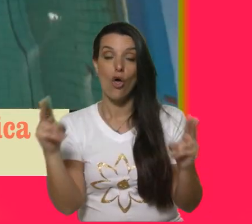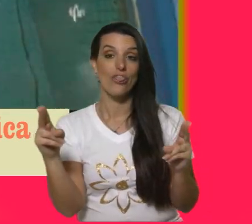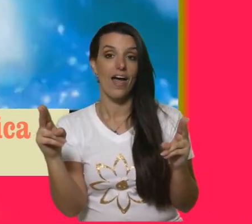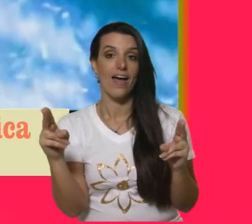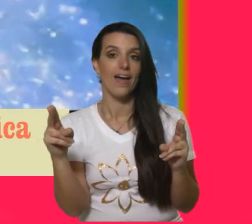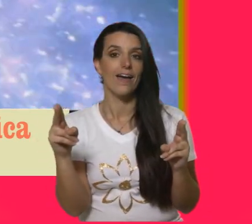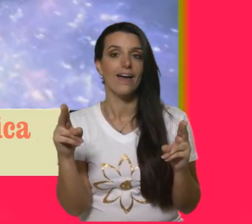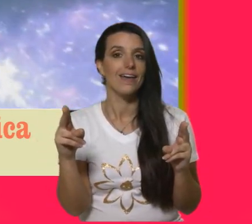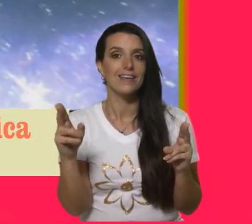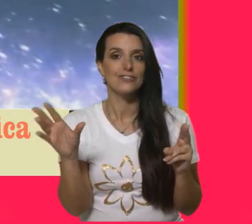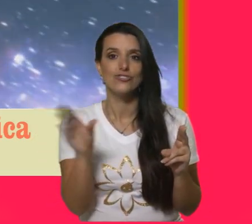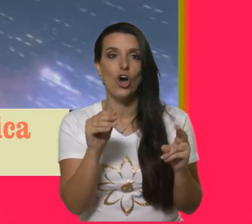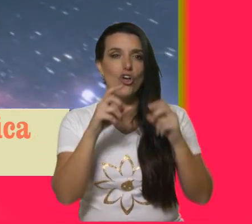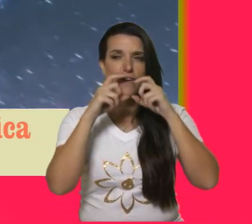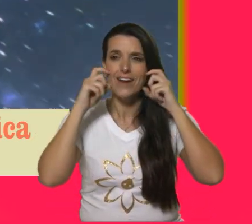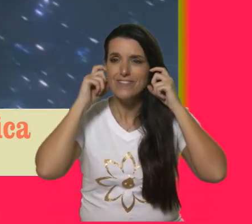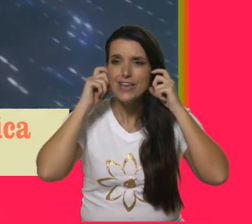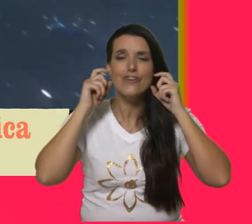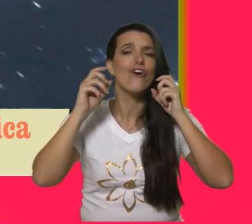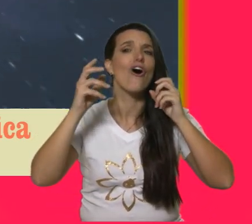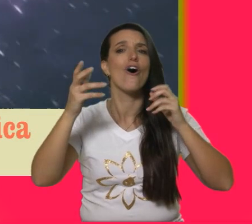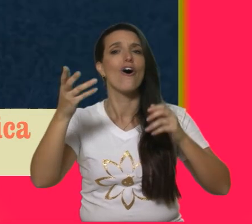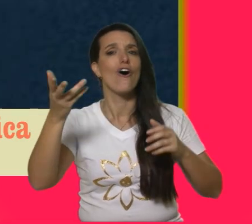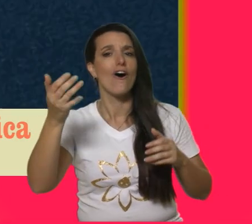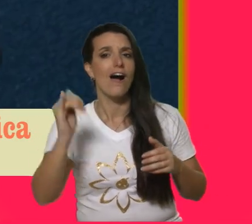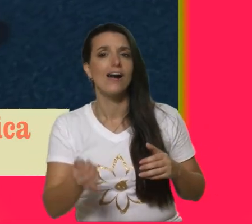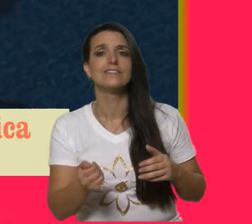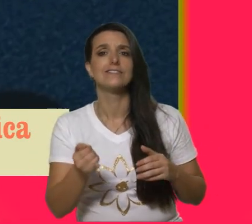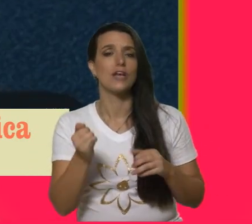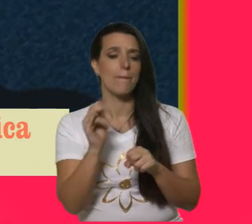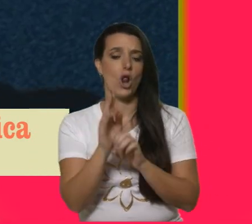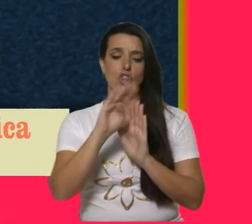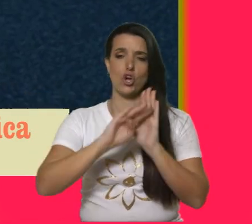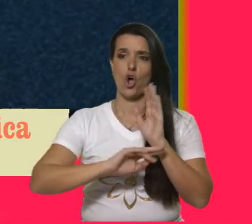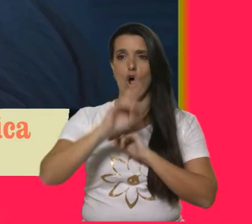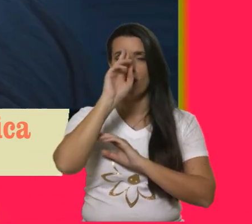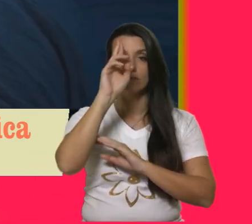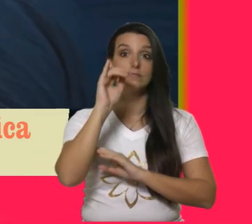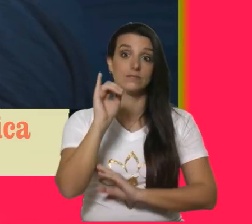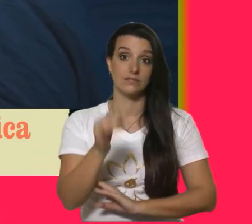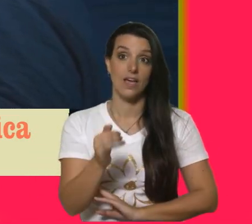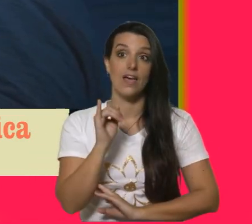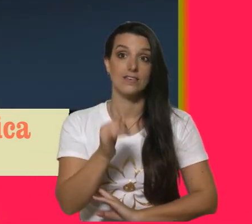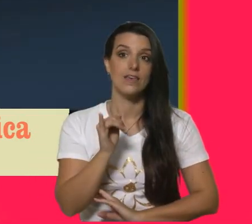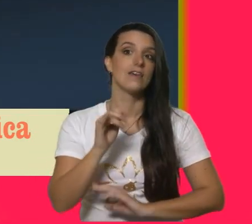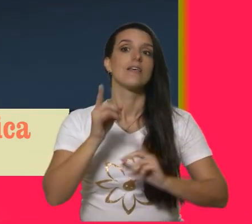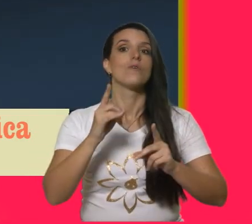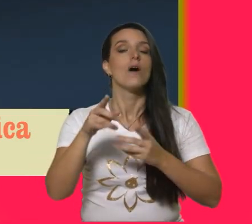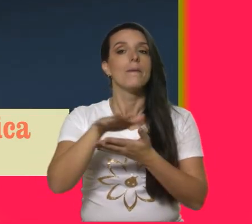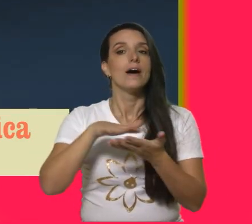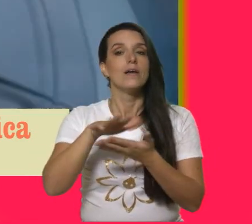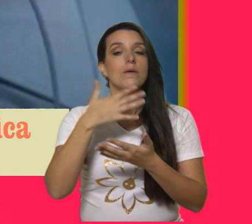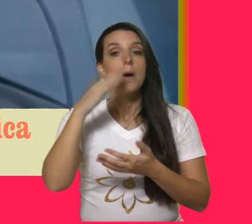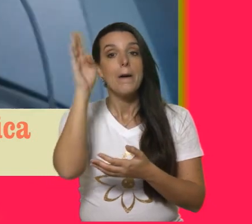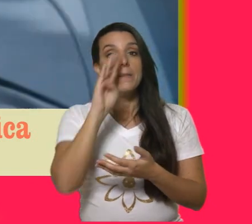Backstage estamos todos con barbijo con todas las medidas protocolos tal cual Sí de hecho había una parte que se filmaba en